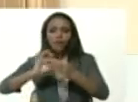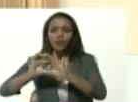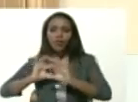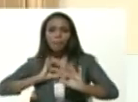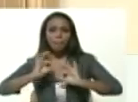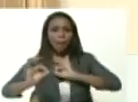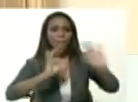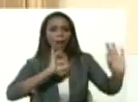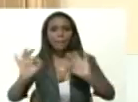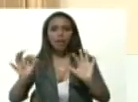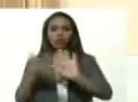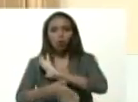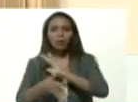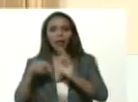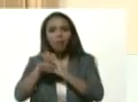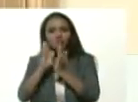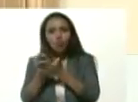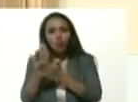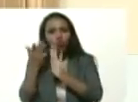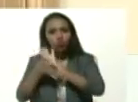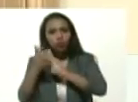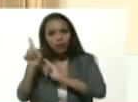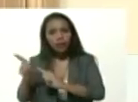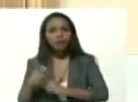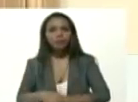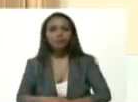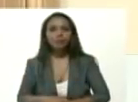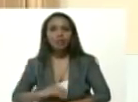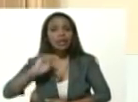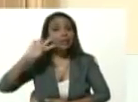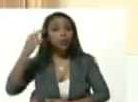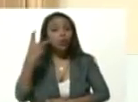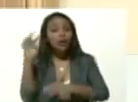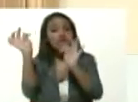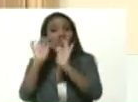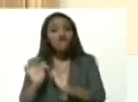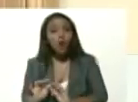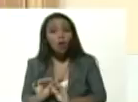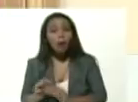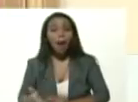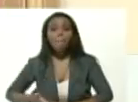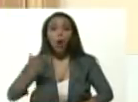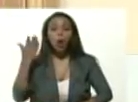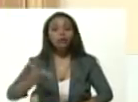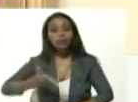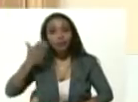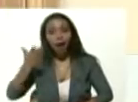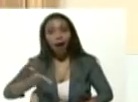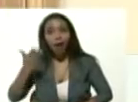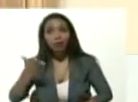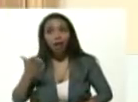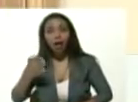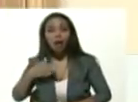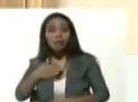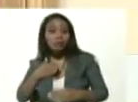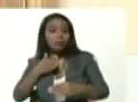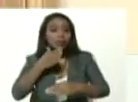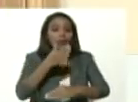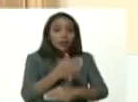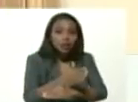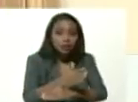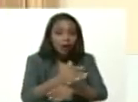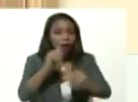esta pandemia mundial. La segunda medida importante es ir al